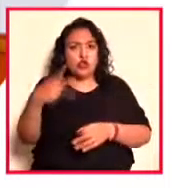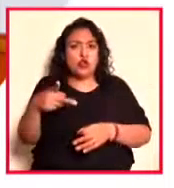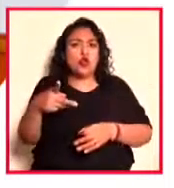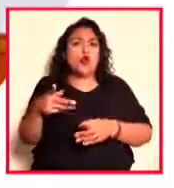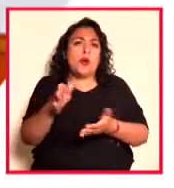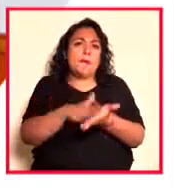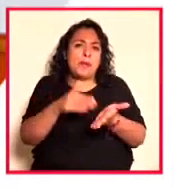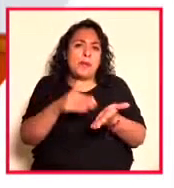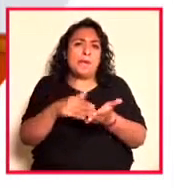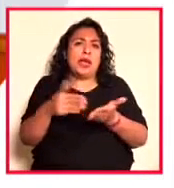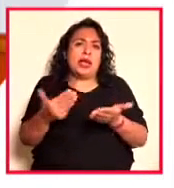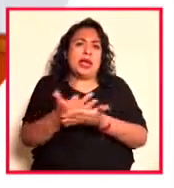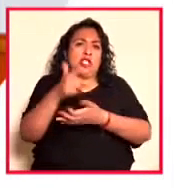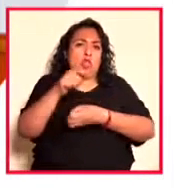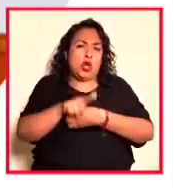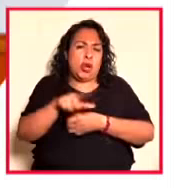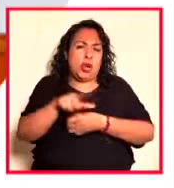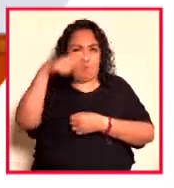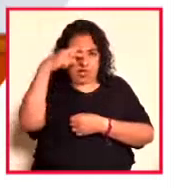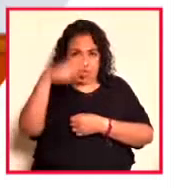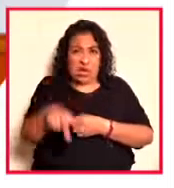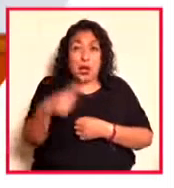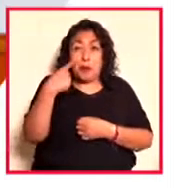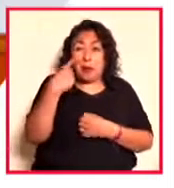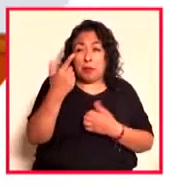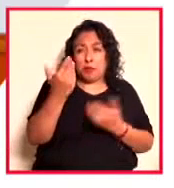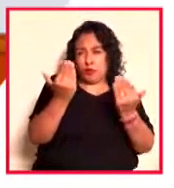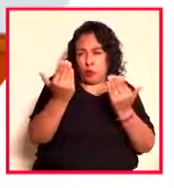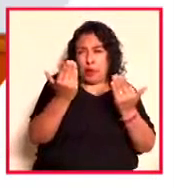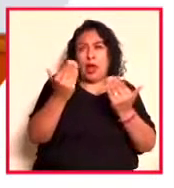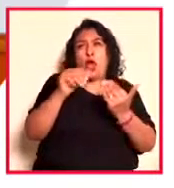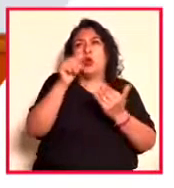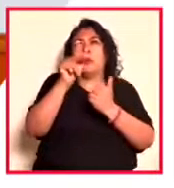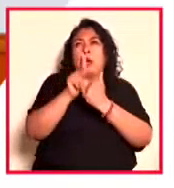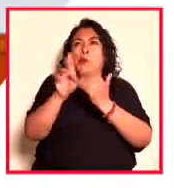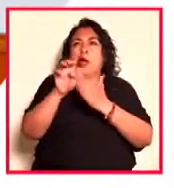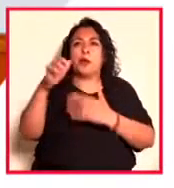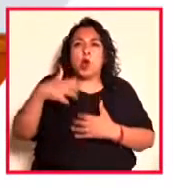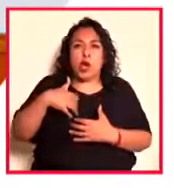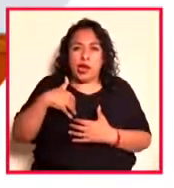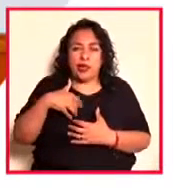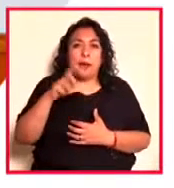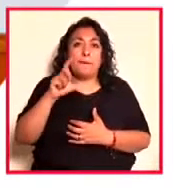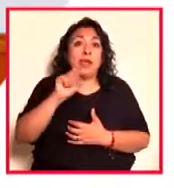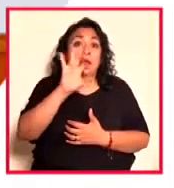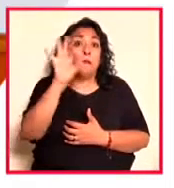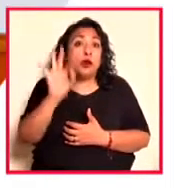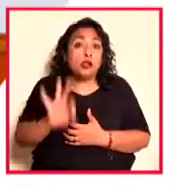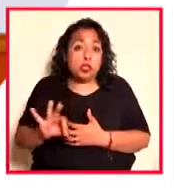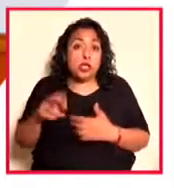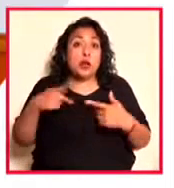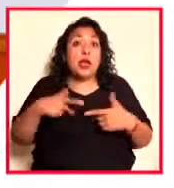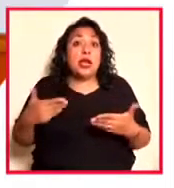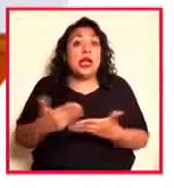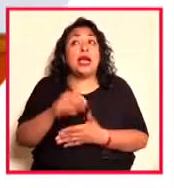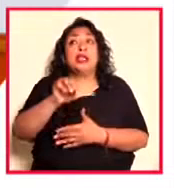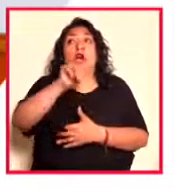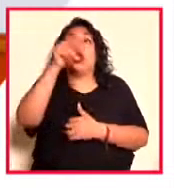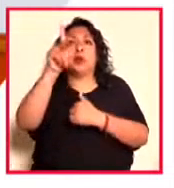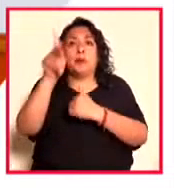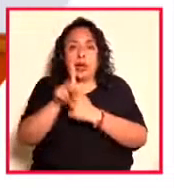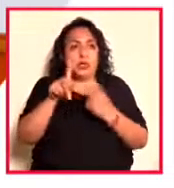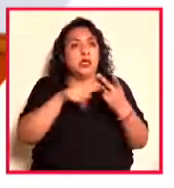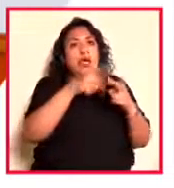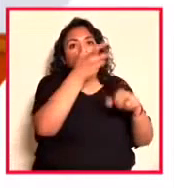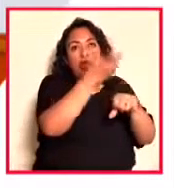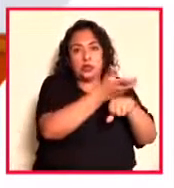estos grandes números comparados con otros países como Canadá, que tiene 20% de la población nacida en el extranjero, o Estados Unidos, en